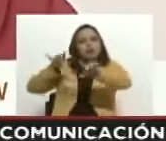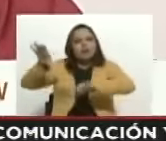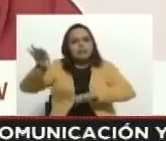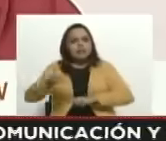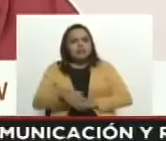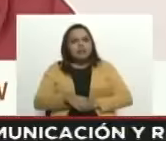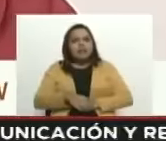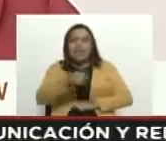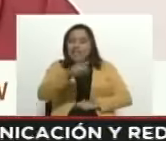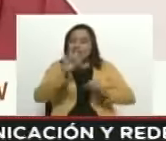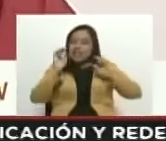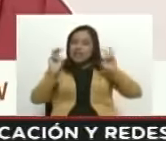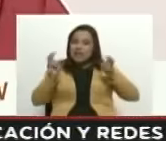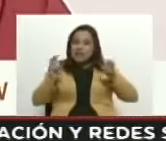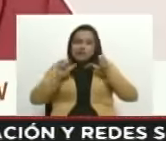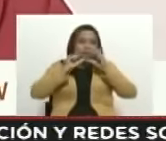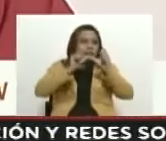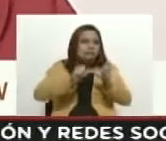hoy día,